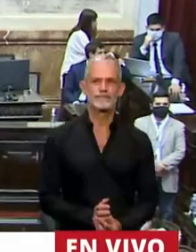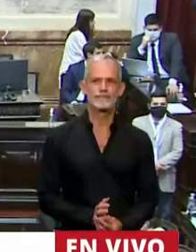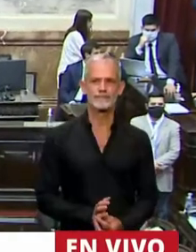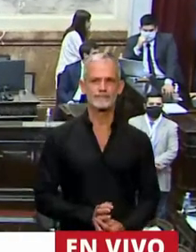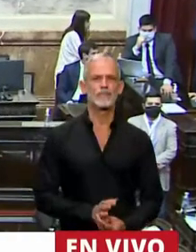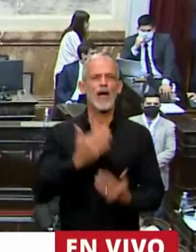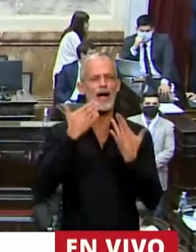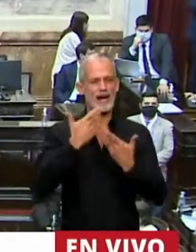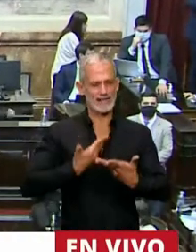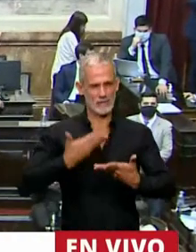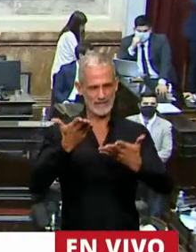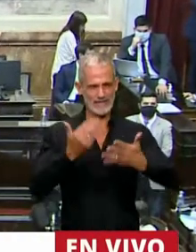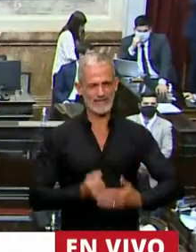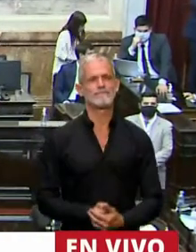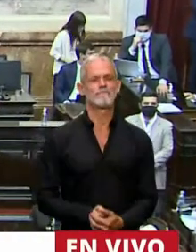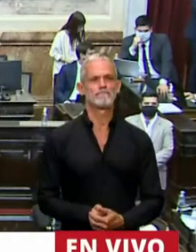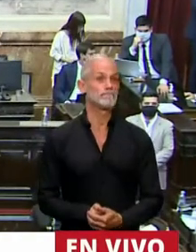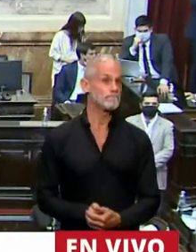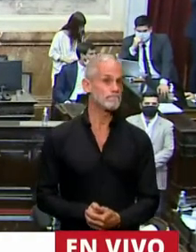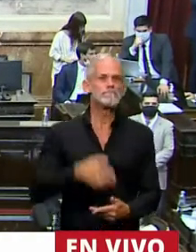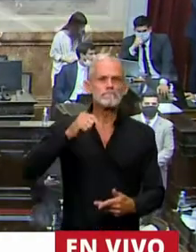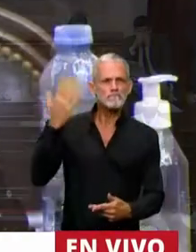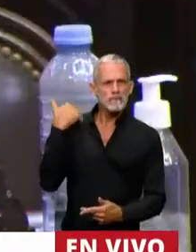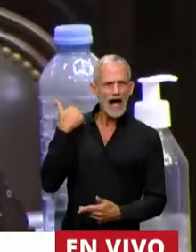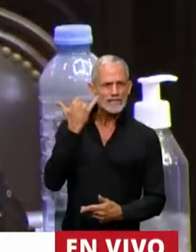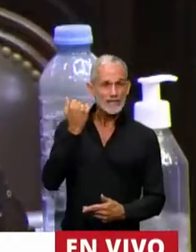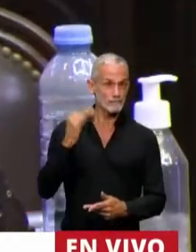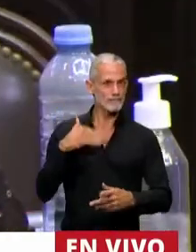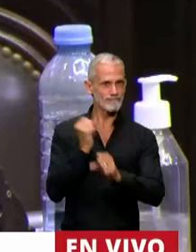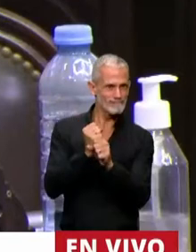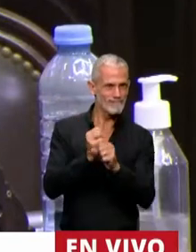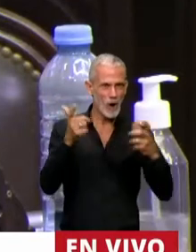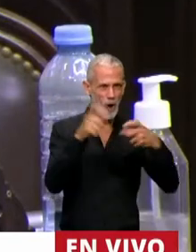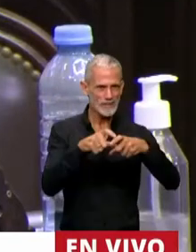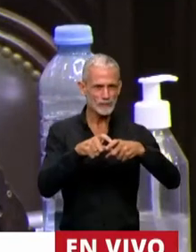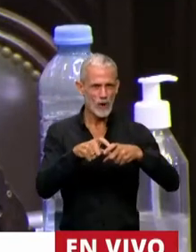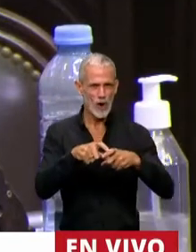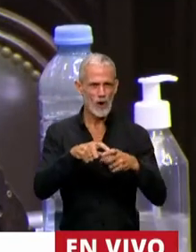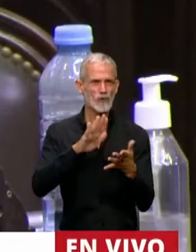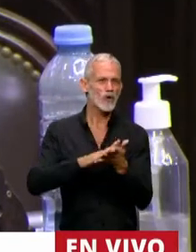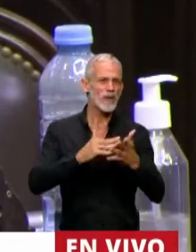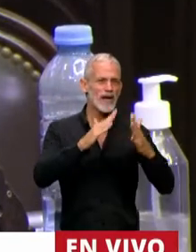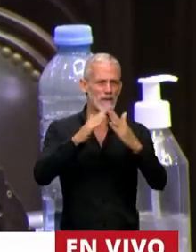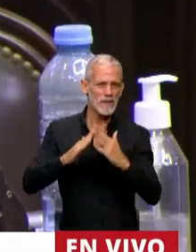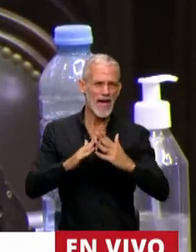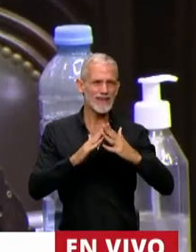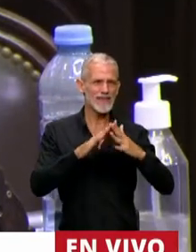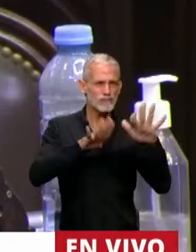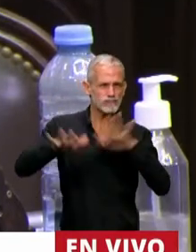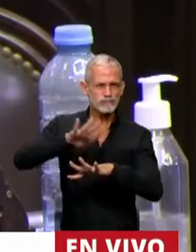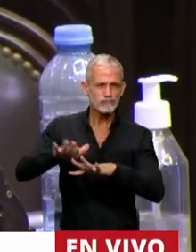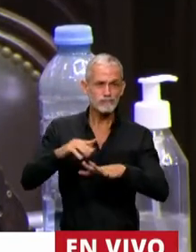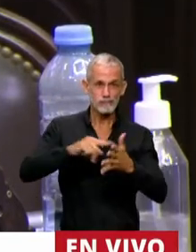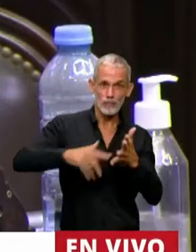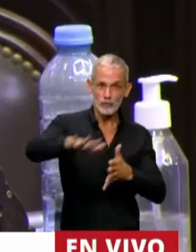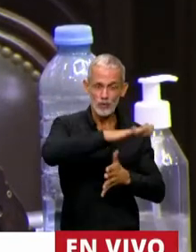Gracias, señor presidente. En el día de ayer trabajamos la Comisión de Vivienda y Ordenamiento Urbano y Presupuesto